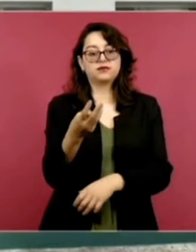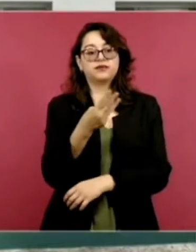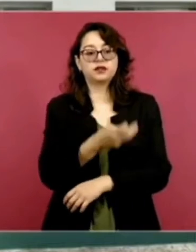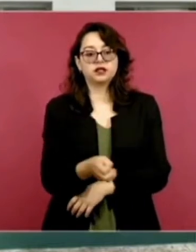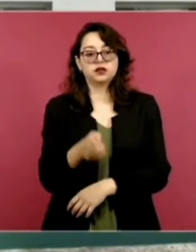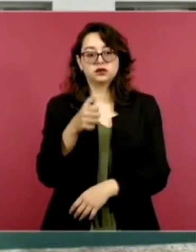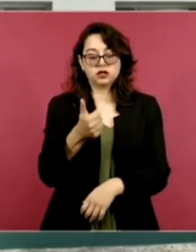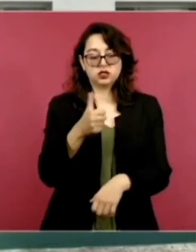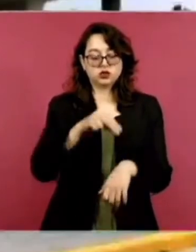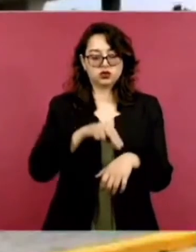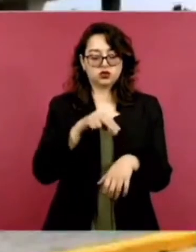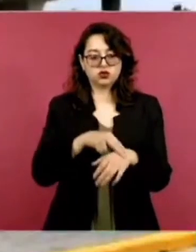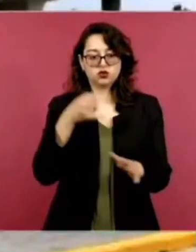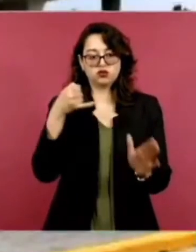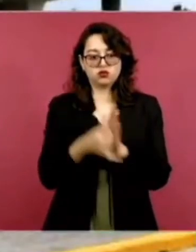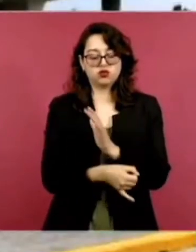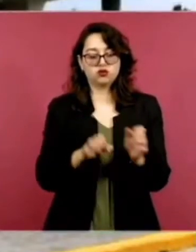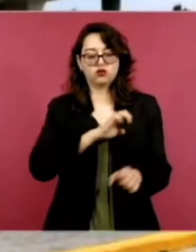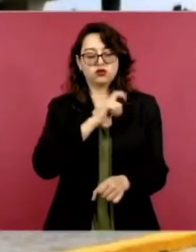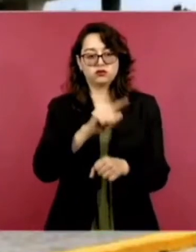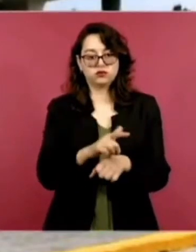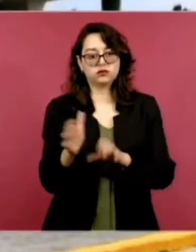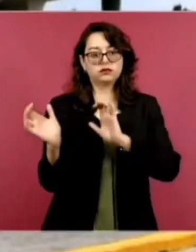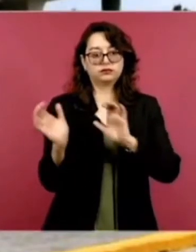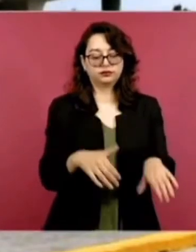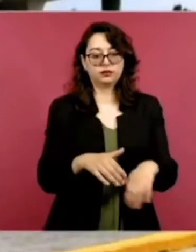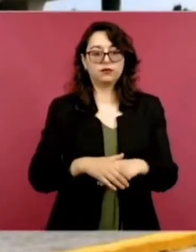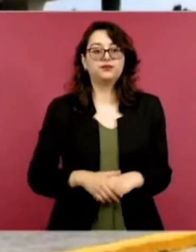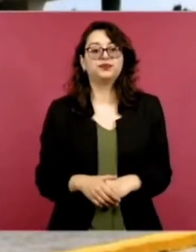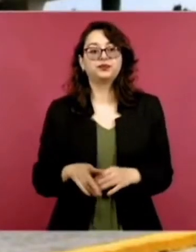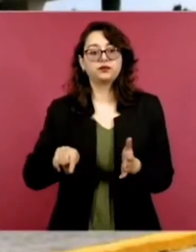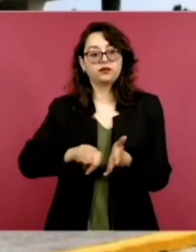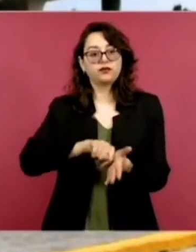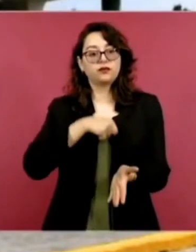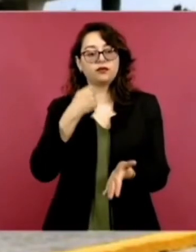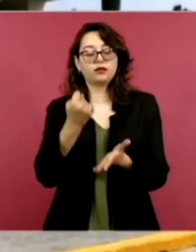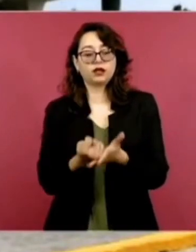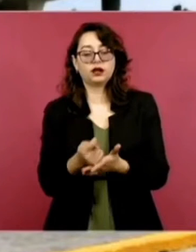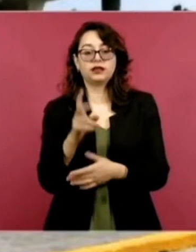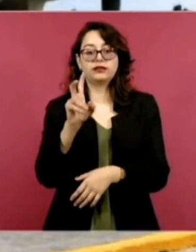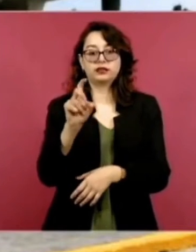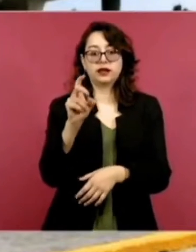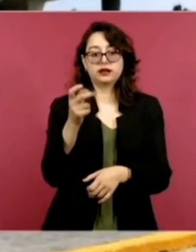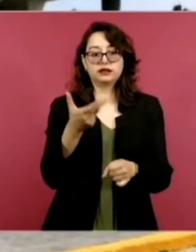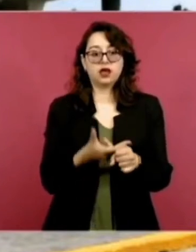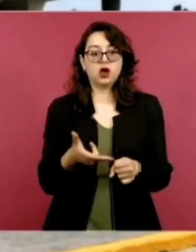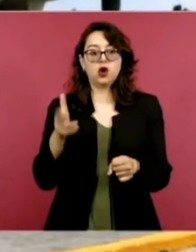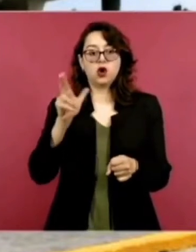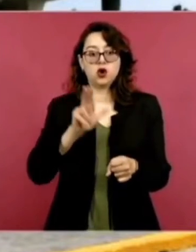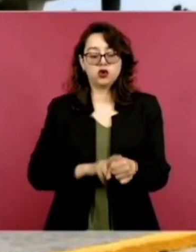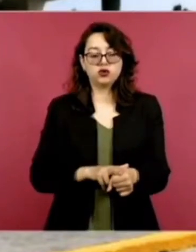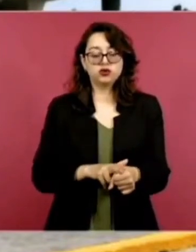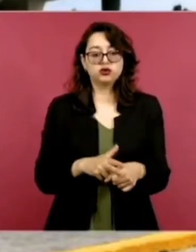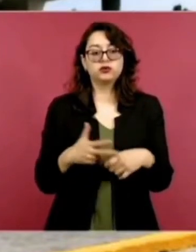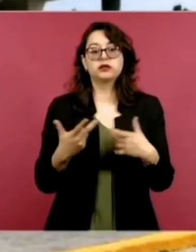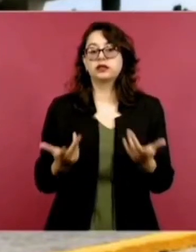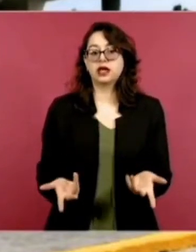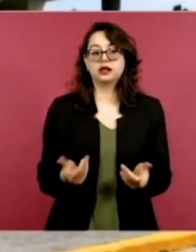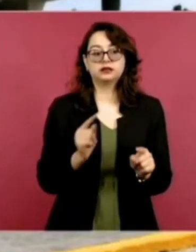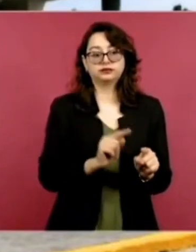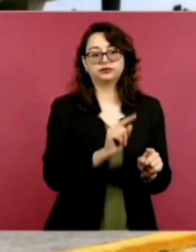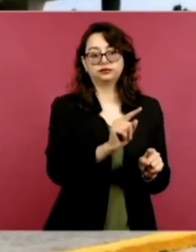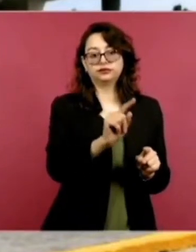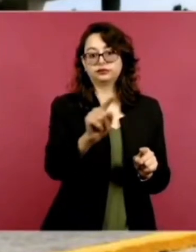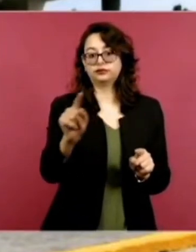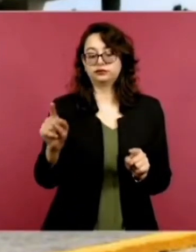Tamaulipas, también ha habido acciones de mantenimiento en 2 de los 30 hospitales. Como saben, Tamaulipas tuvo cambio de gobierno el año pasado